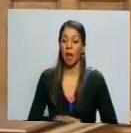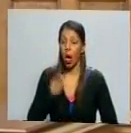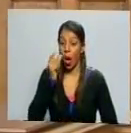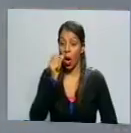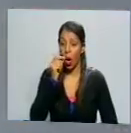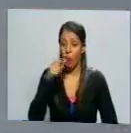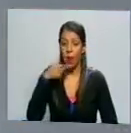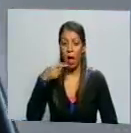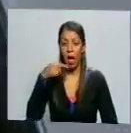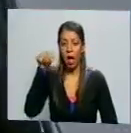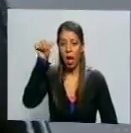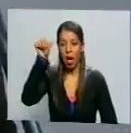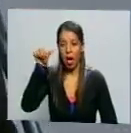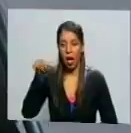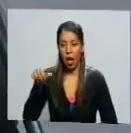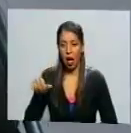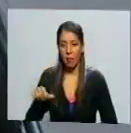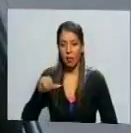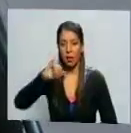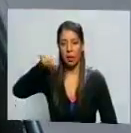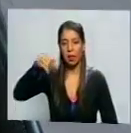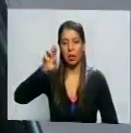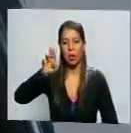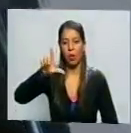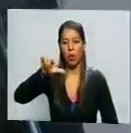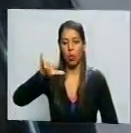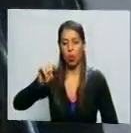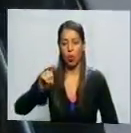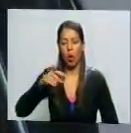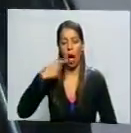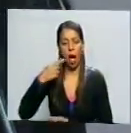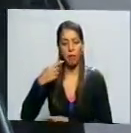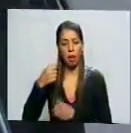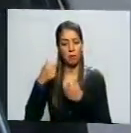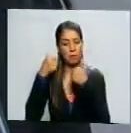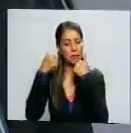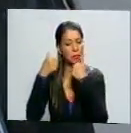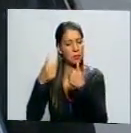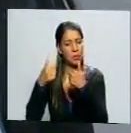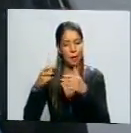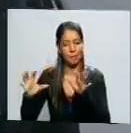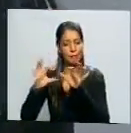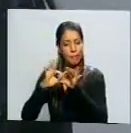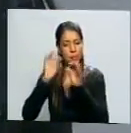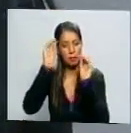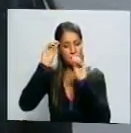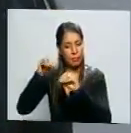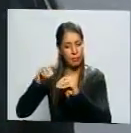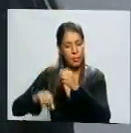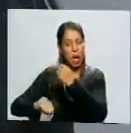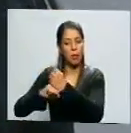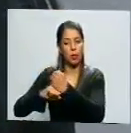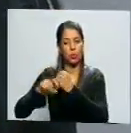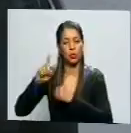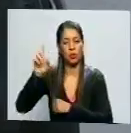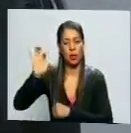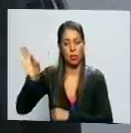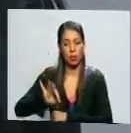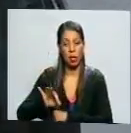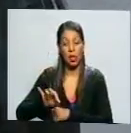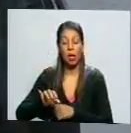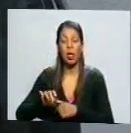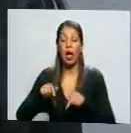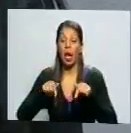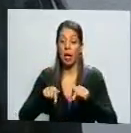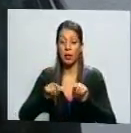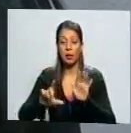compatriota constituyente Julio Chávez, porque efectivamente aquí hay un instrumento